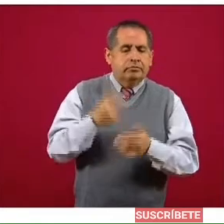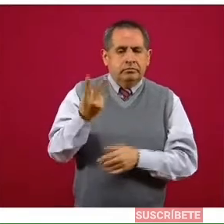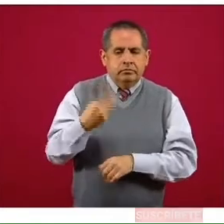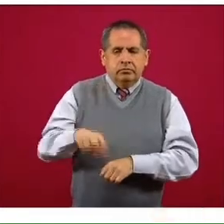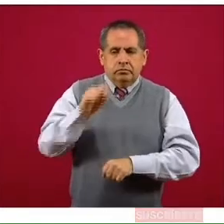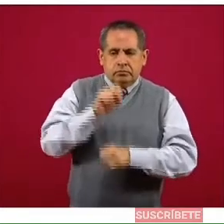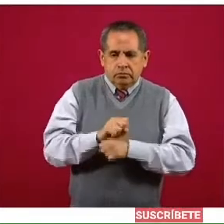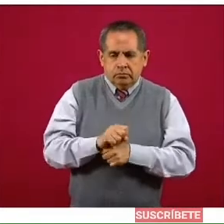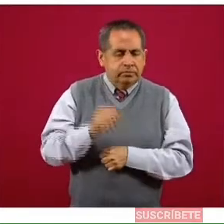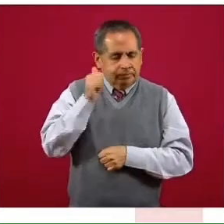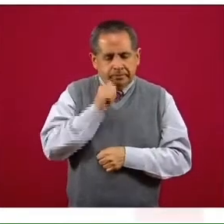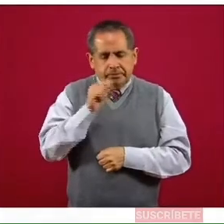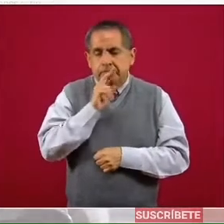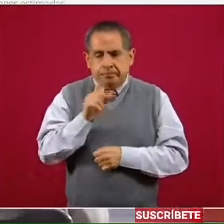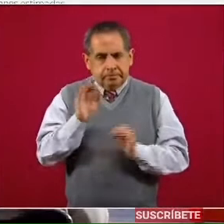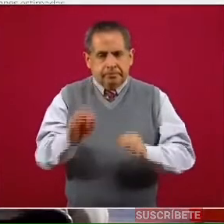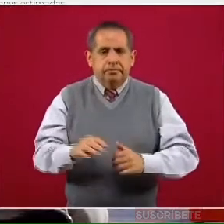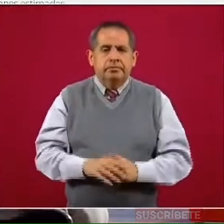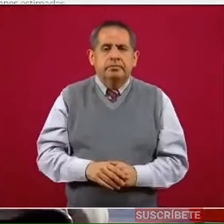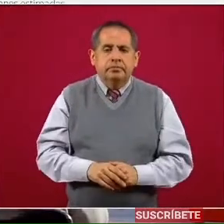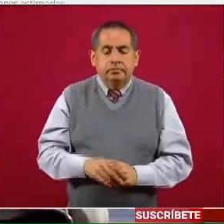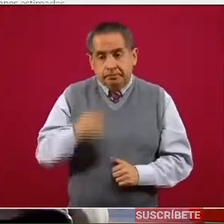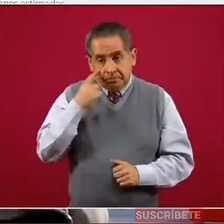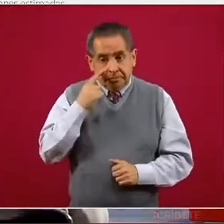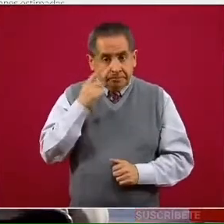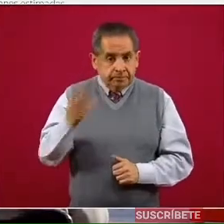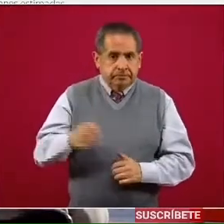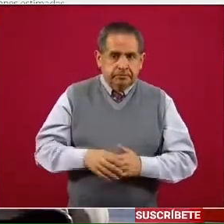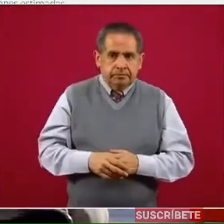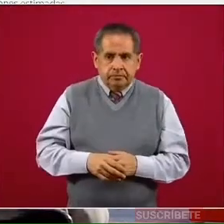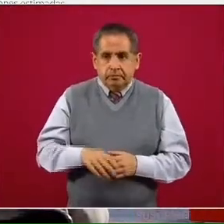mantener siempre la atención ahí. ¿Qué vemos aquí?